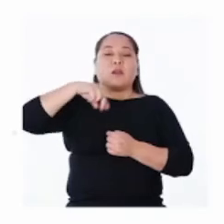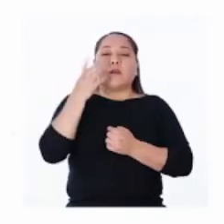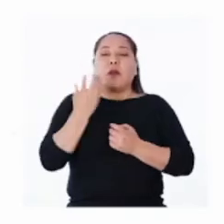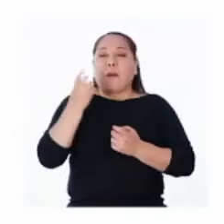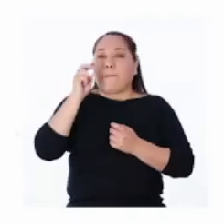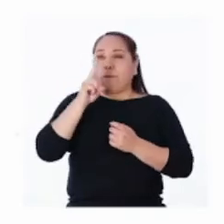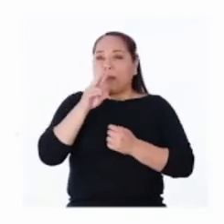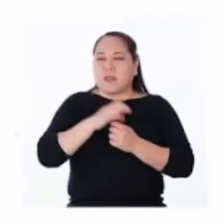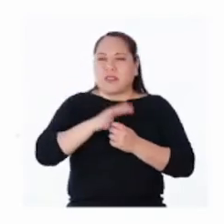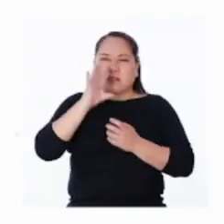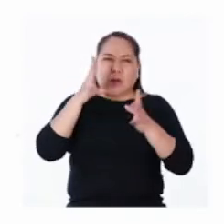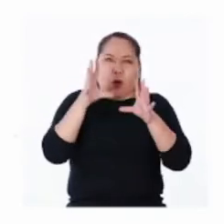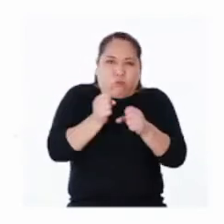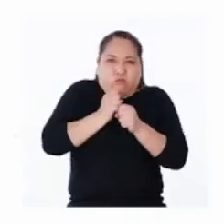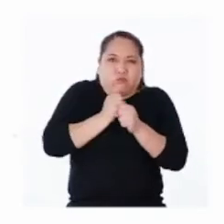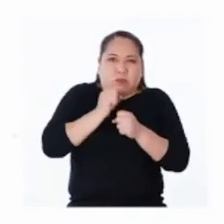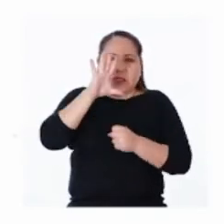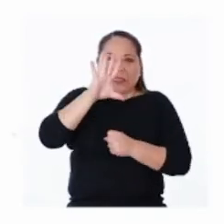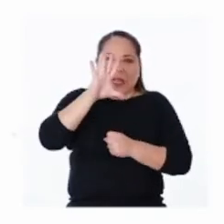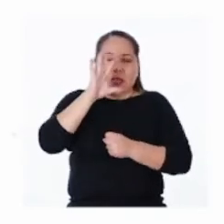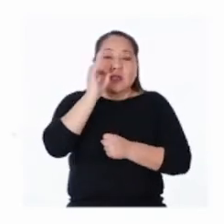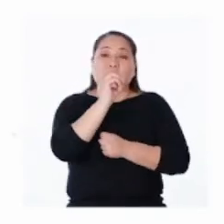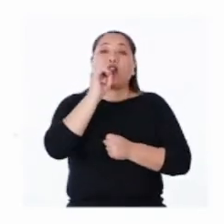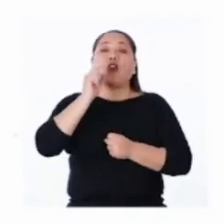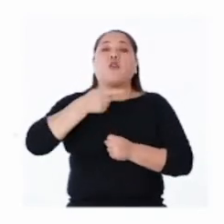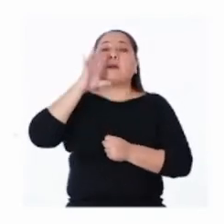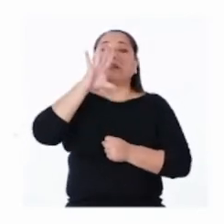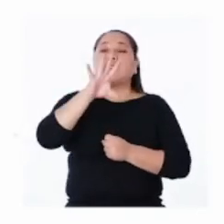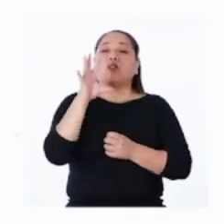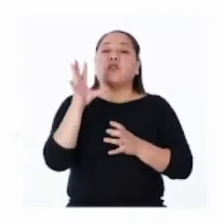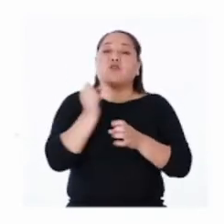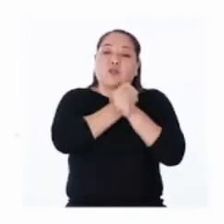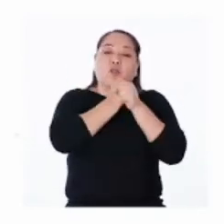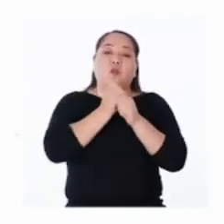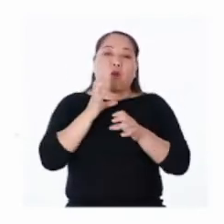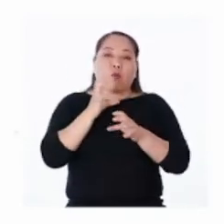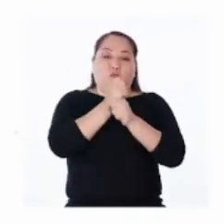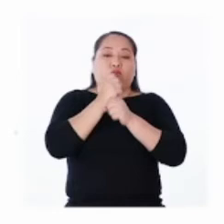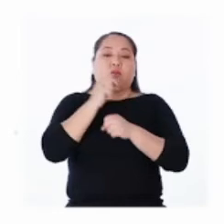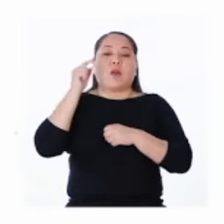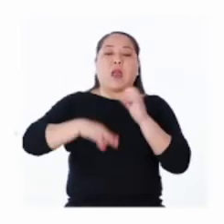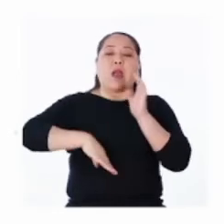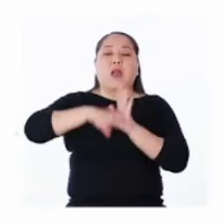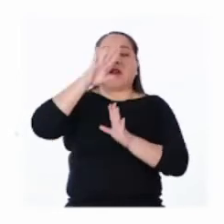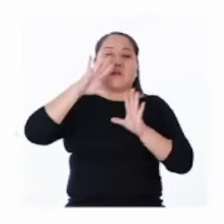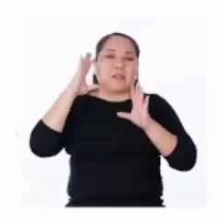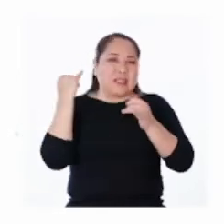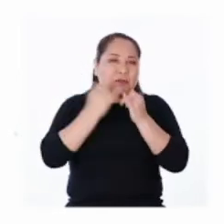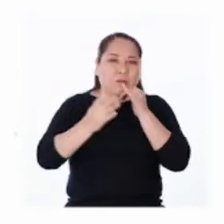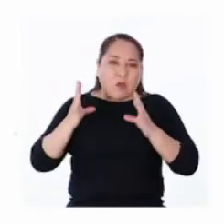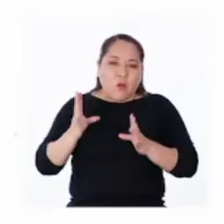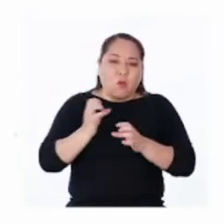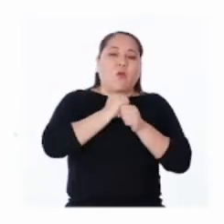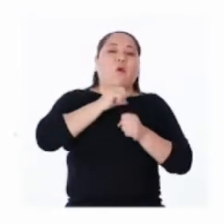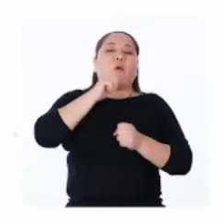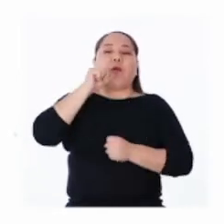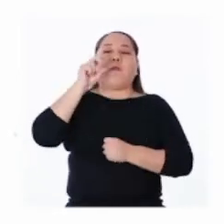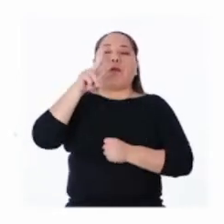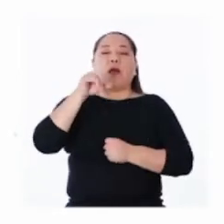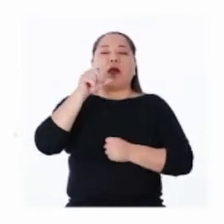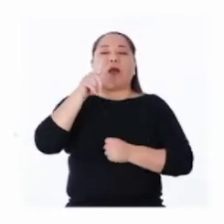se contrae alrededor de 0,5 segundos. Esto genera una alta presión que cierra de golpe la